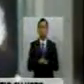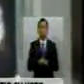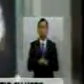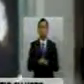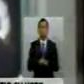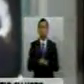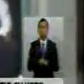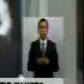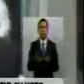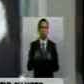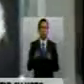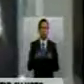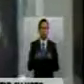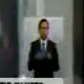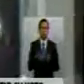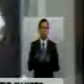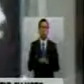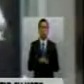va a hacer en esta